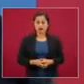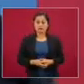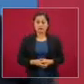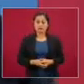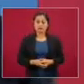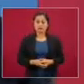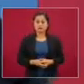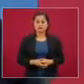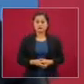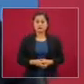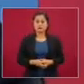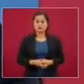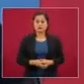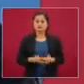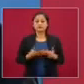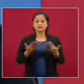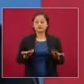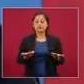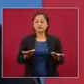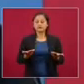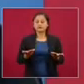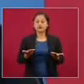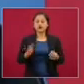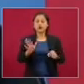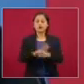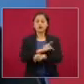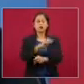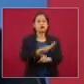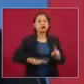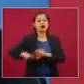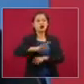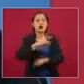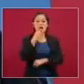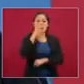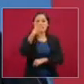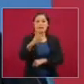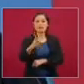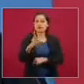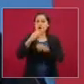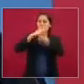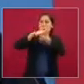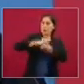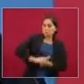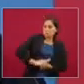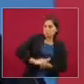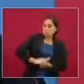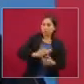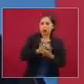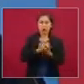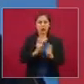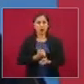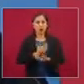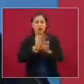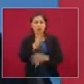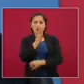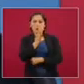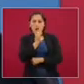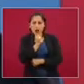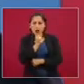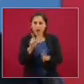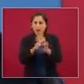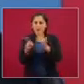el decir que no hay libertad de expresión, que no se garantiza la libertad de